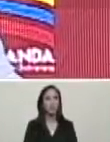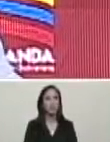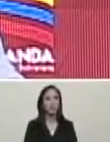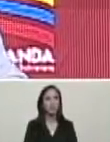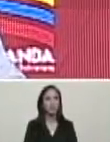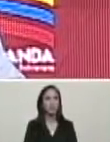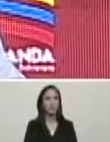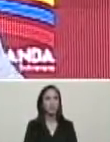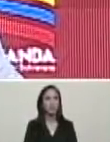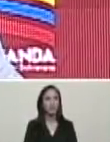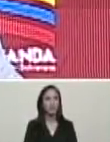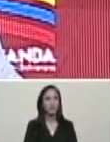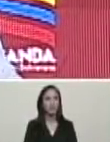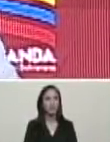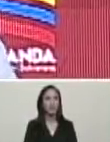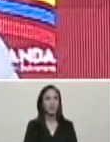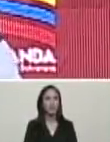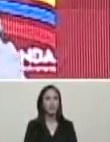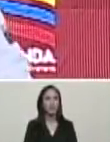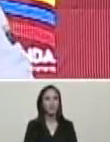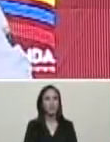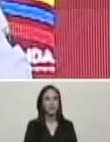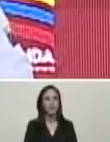que adelantaron los carnavales en Los Teques.